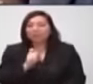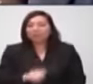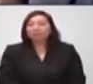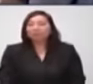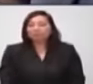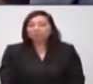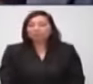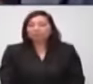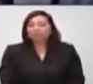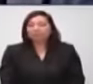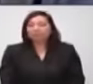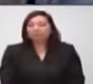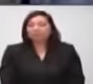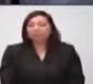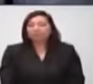Congresista